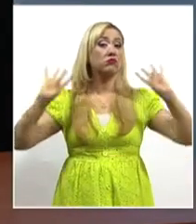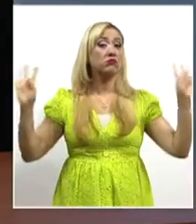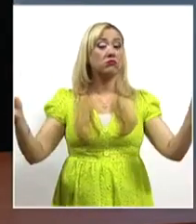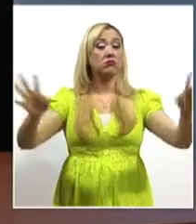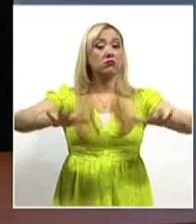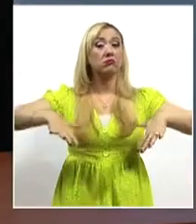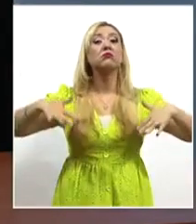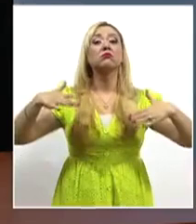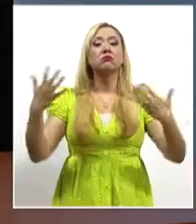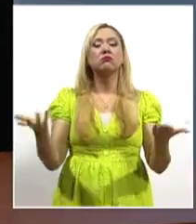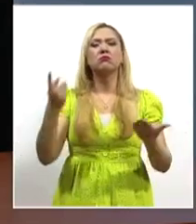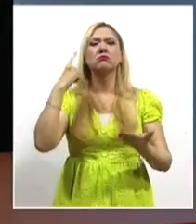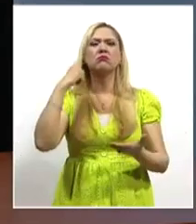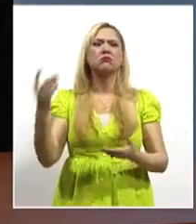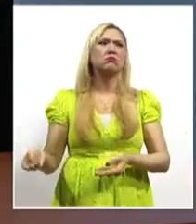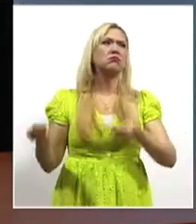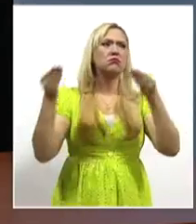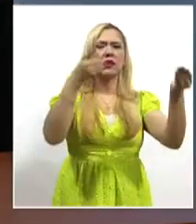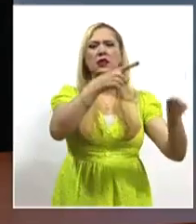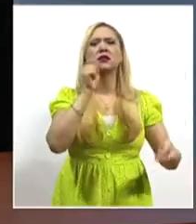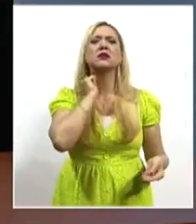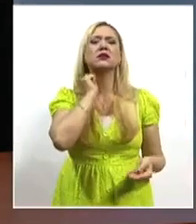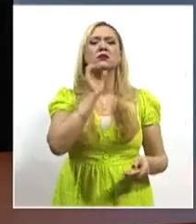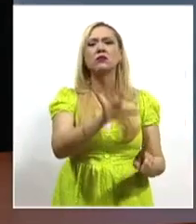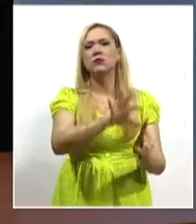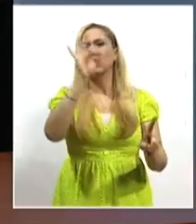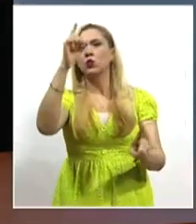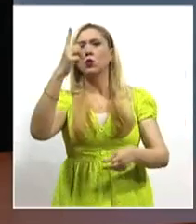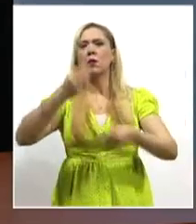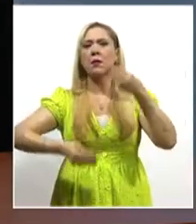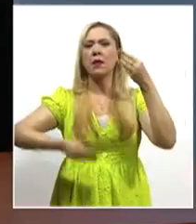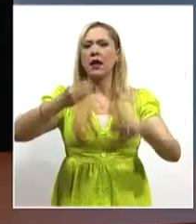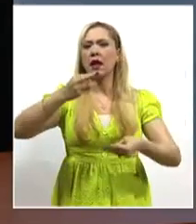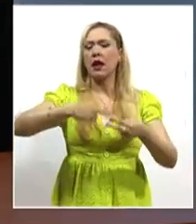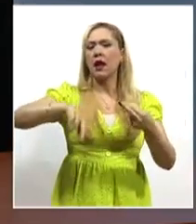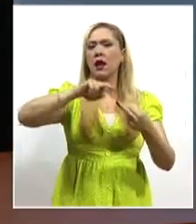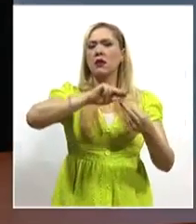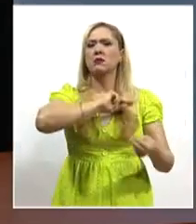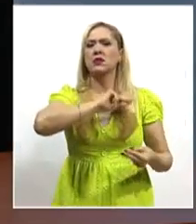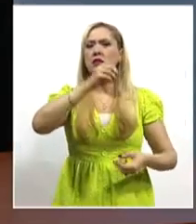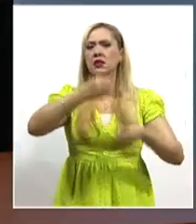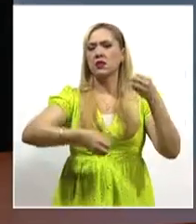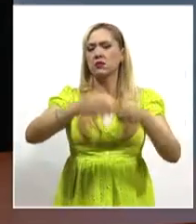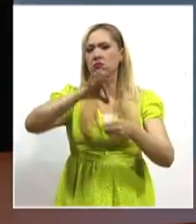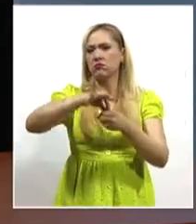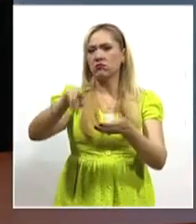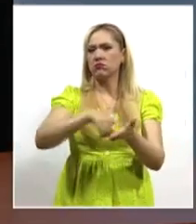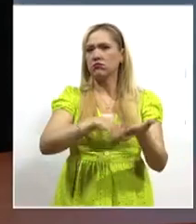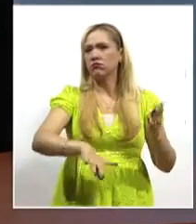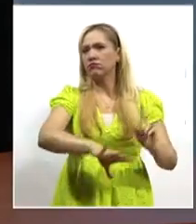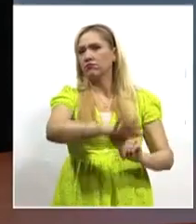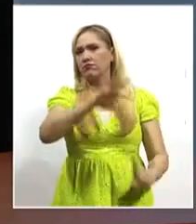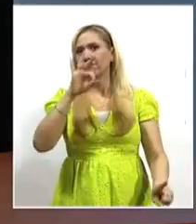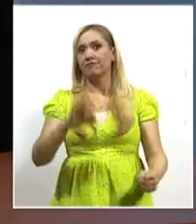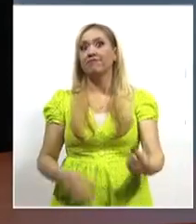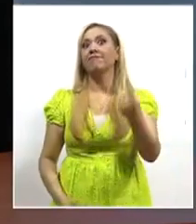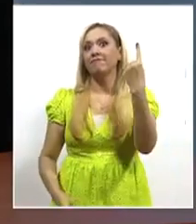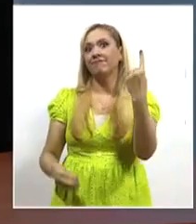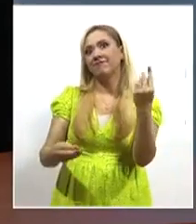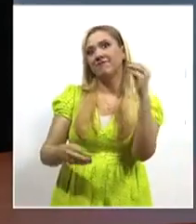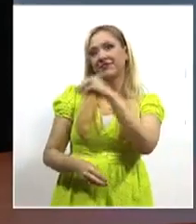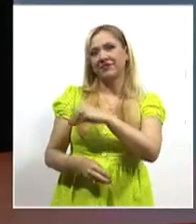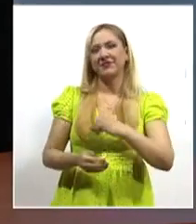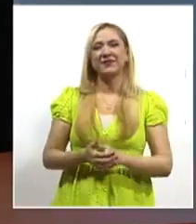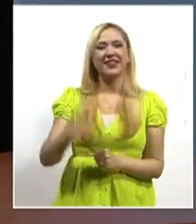enviarán al Senado para elegir a una magistrada de la Sala Regional Especializada del Tribunal Electoral. Así concluimos esta emisión.